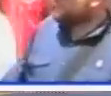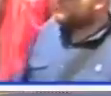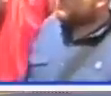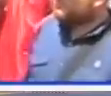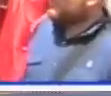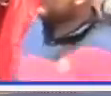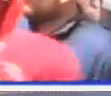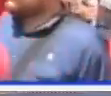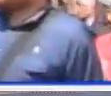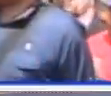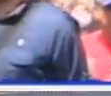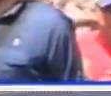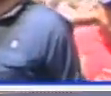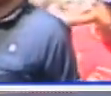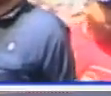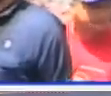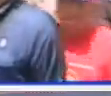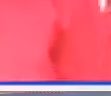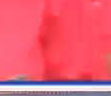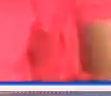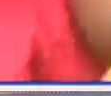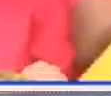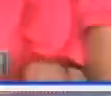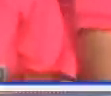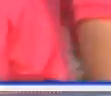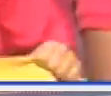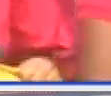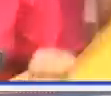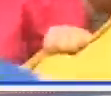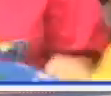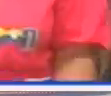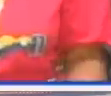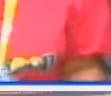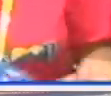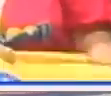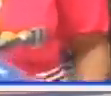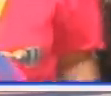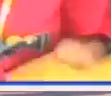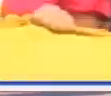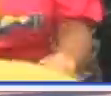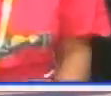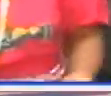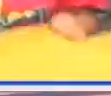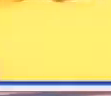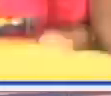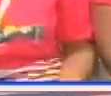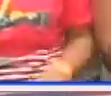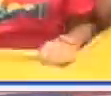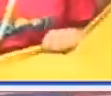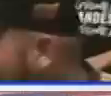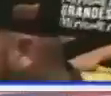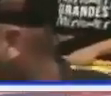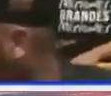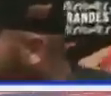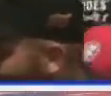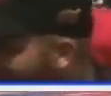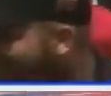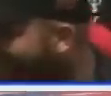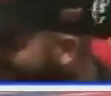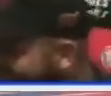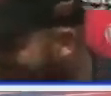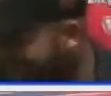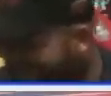desprestigiar, aislar y acabar con los CLAP. Yo les dije ayer, los CLAP llegaron